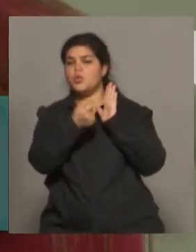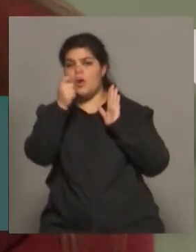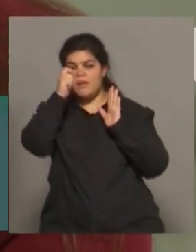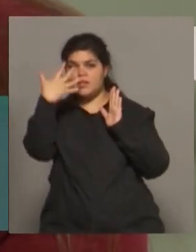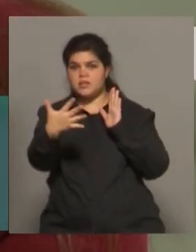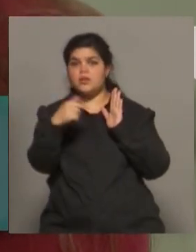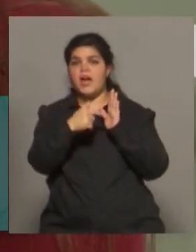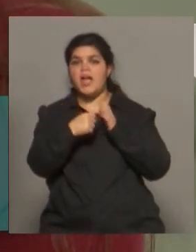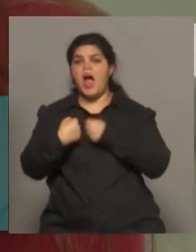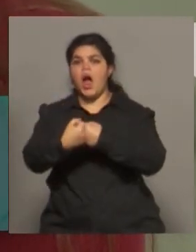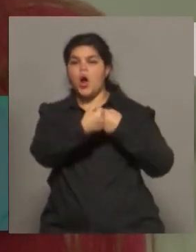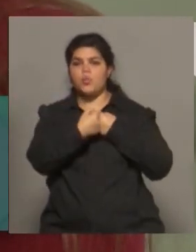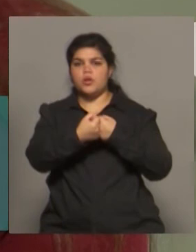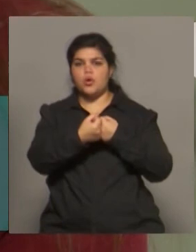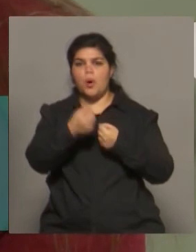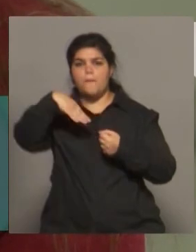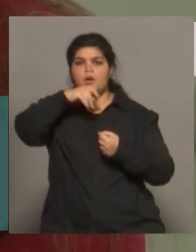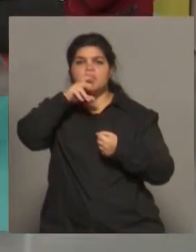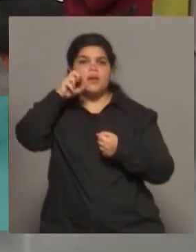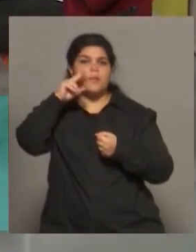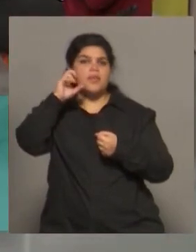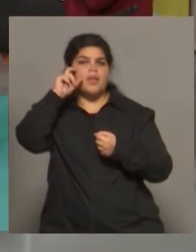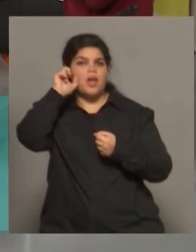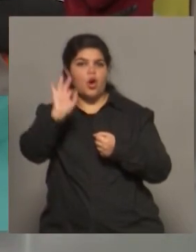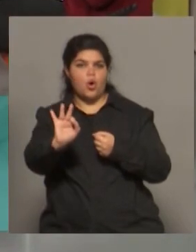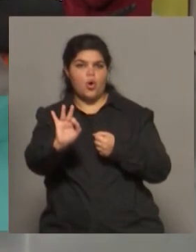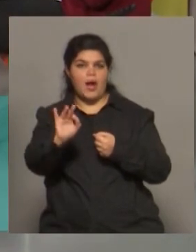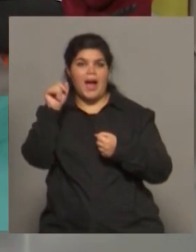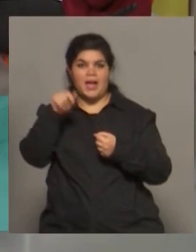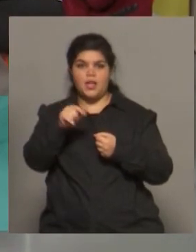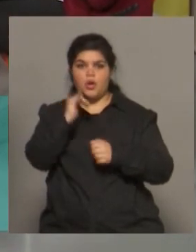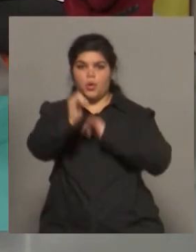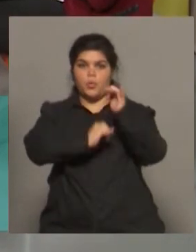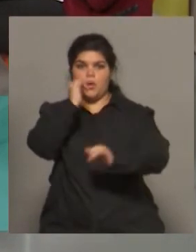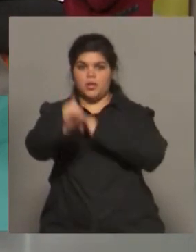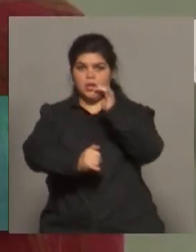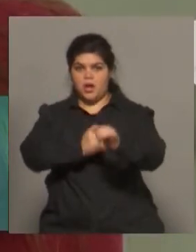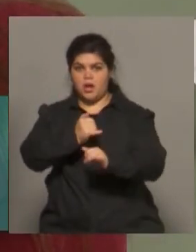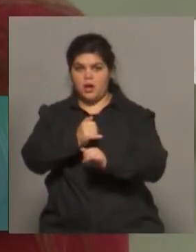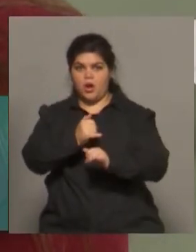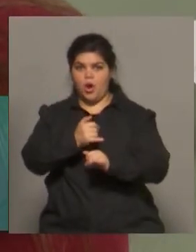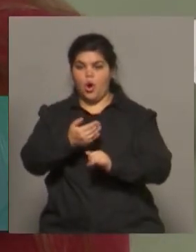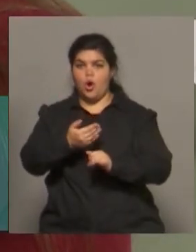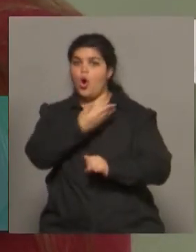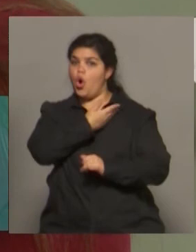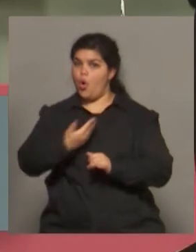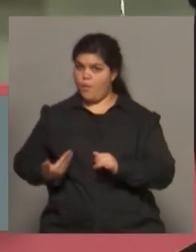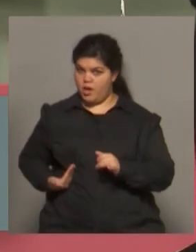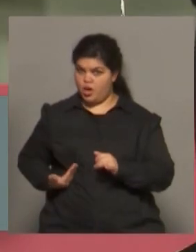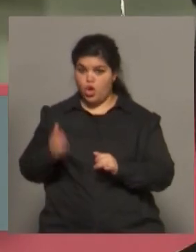de Montevideo. Dice que todo gobierno, ¿no? Venezuela actualmente supuestamente está bajo un régimen